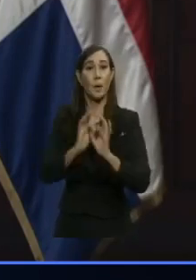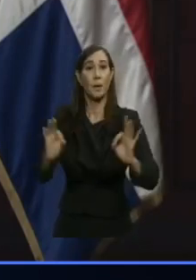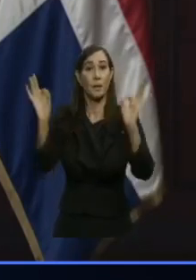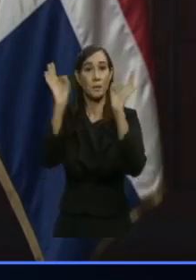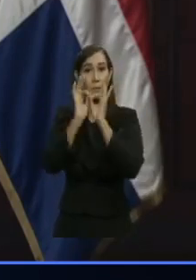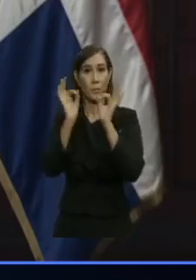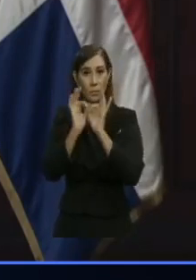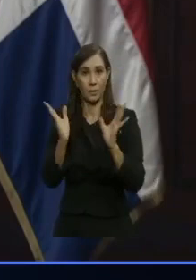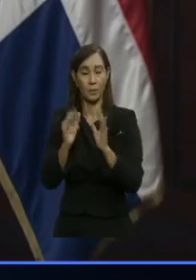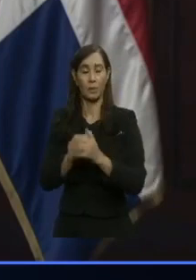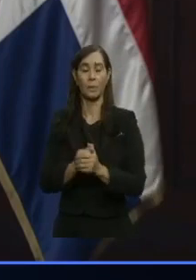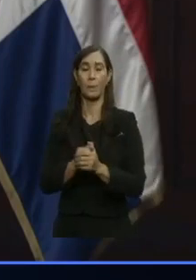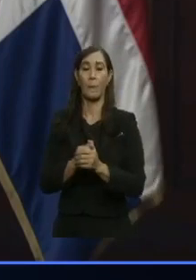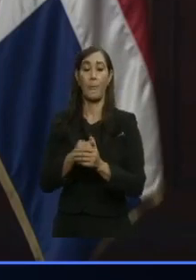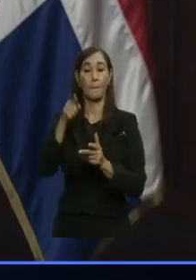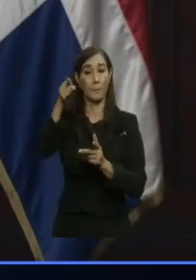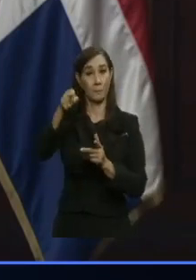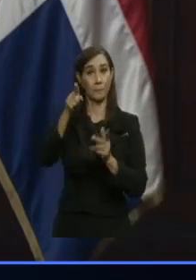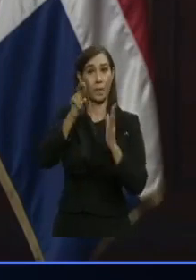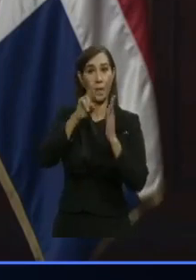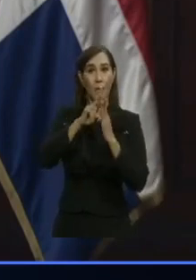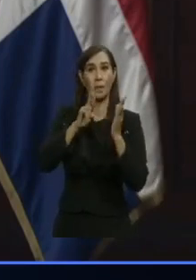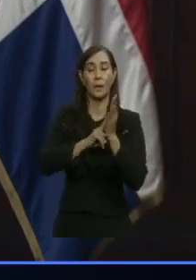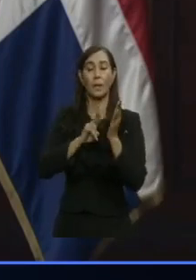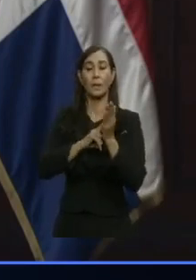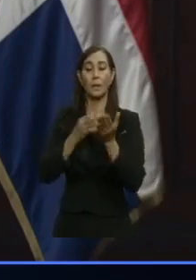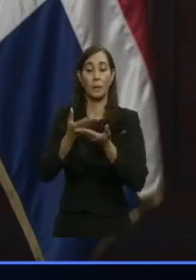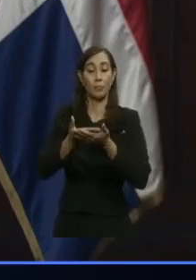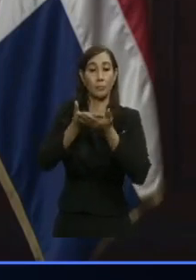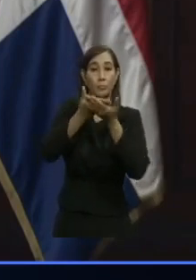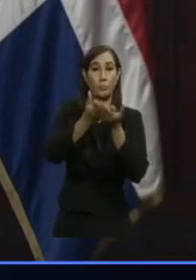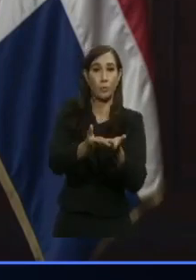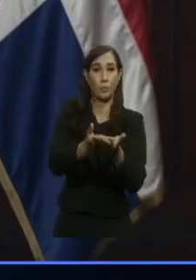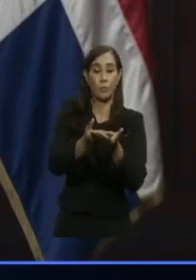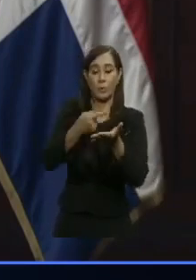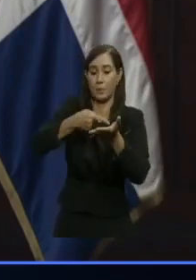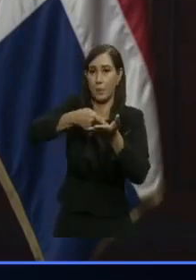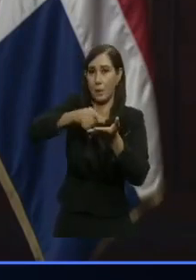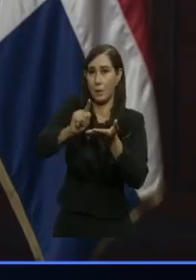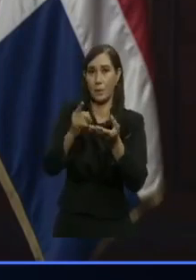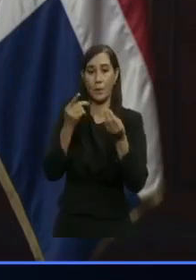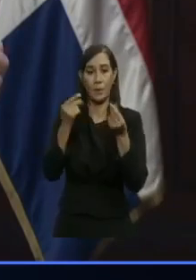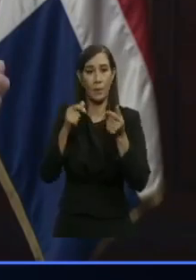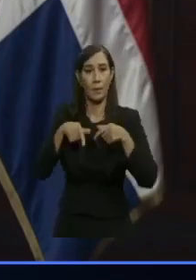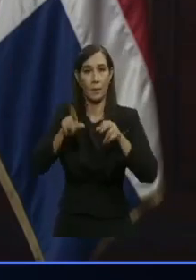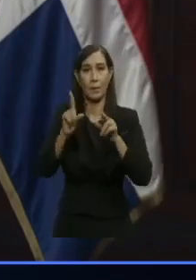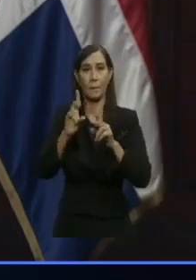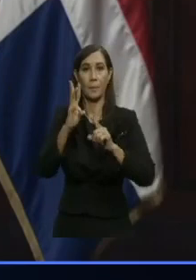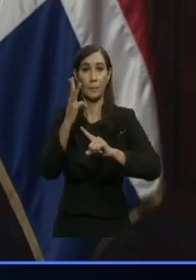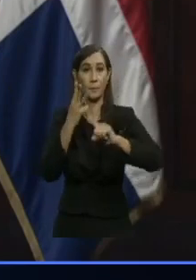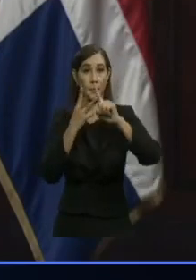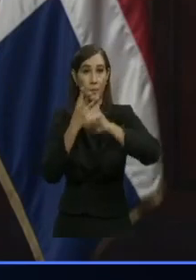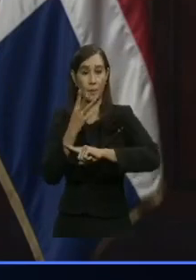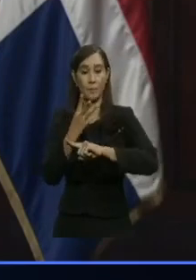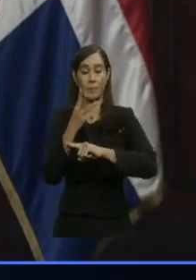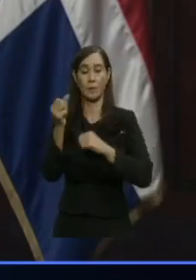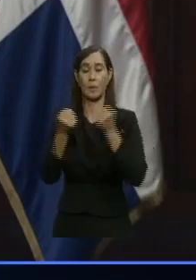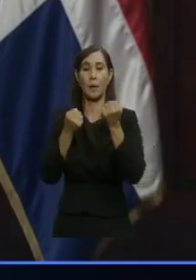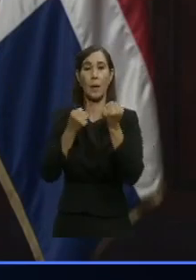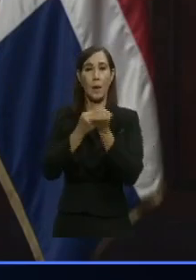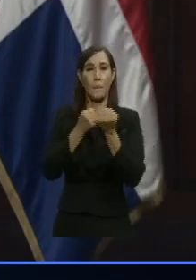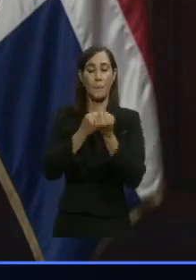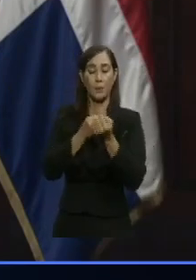regular que por lo menos esos aranceles con la leche la mantequilla y la margarina y eso es quién va a regular es